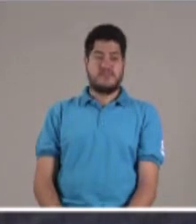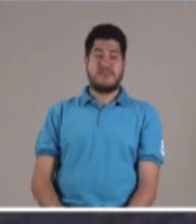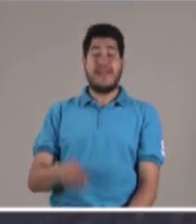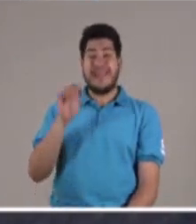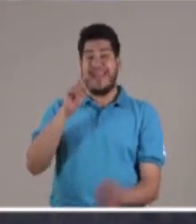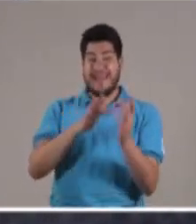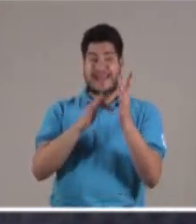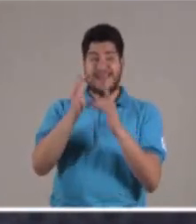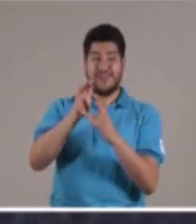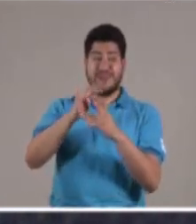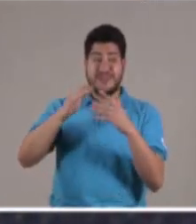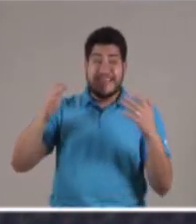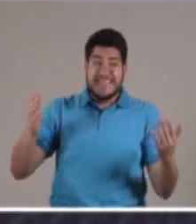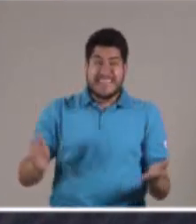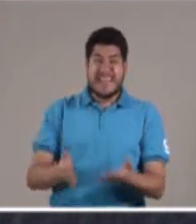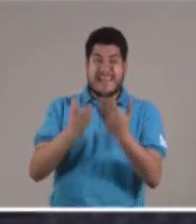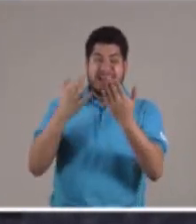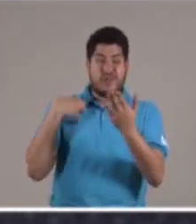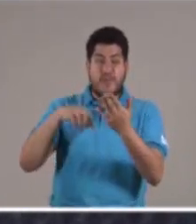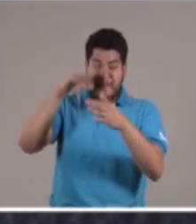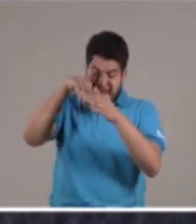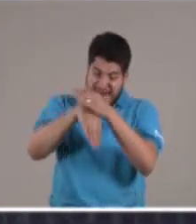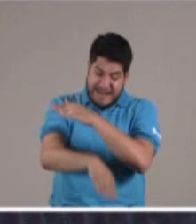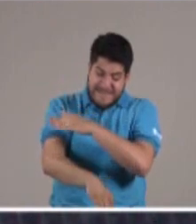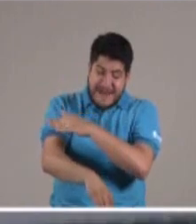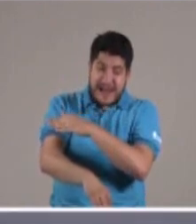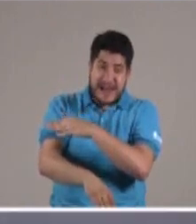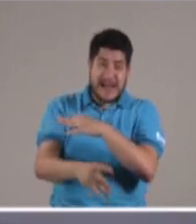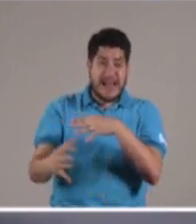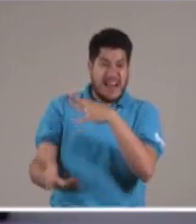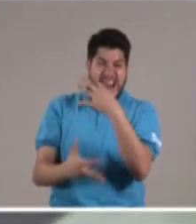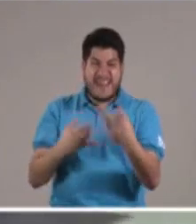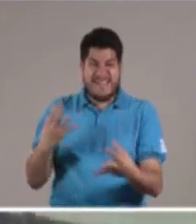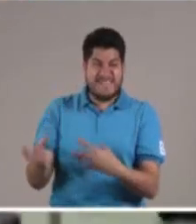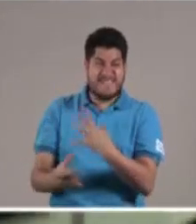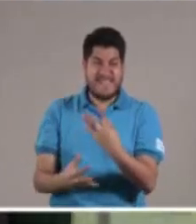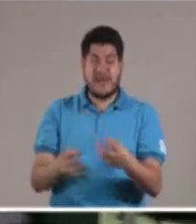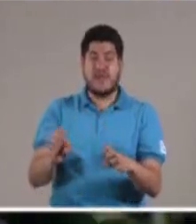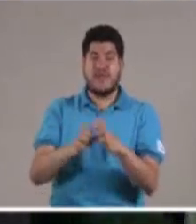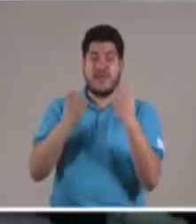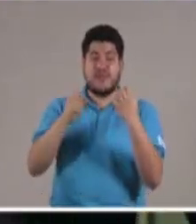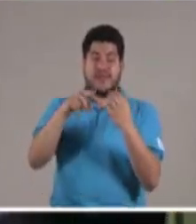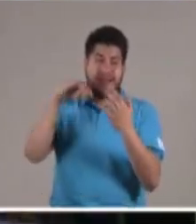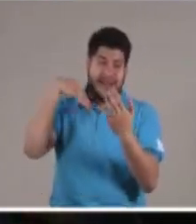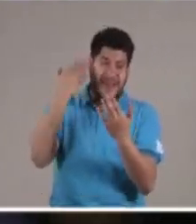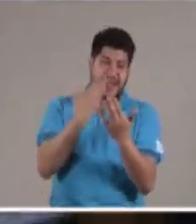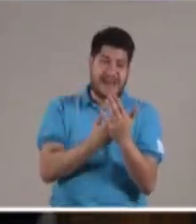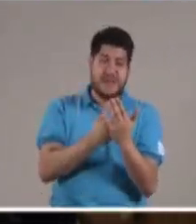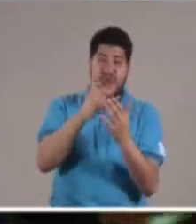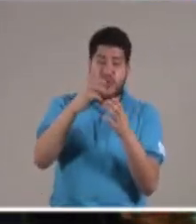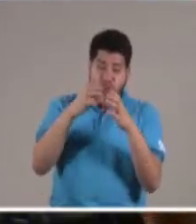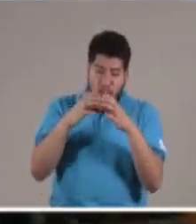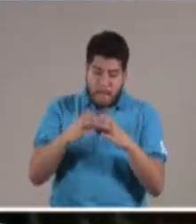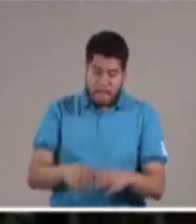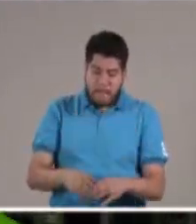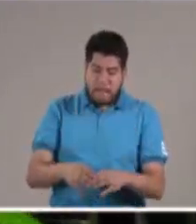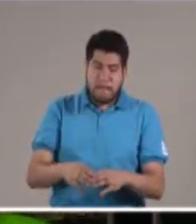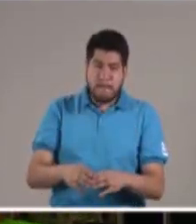para descender hasta el lago de fuego y entonces ahí él cayó en una especie de pozo